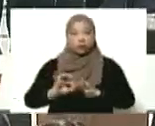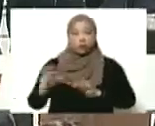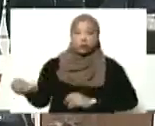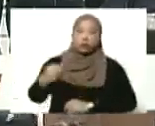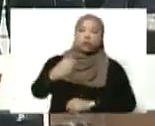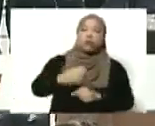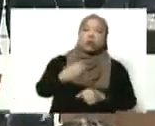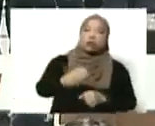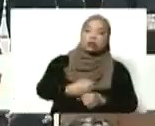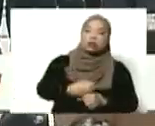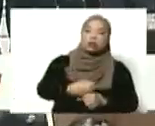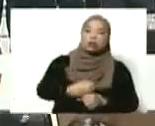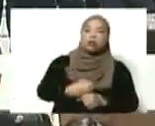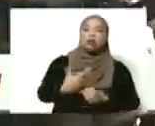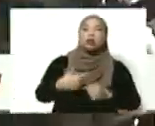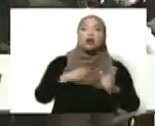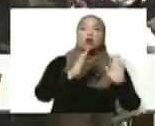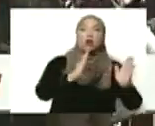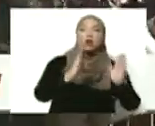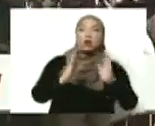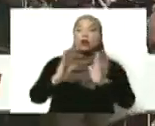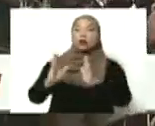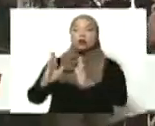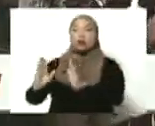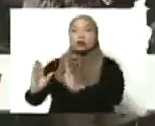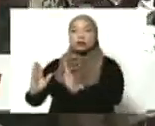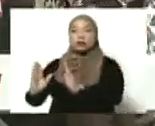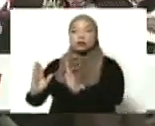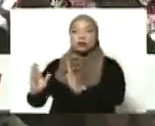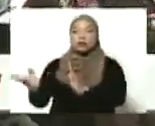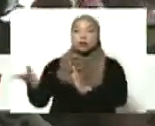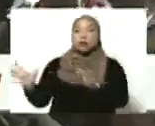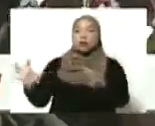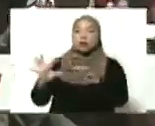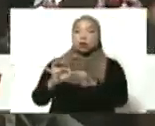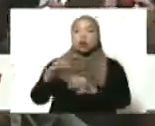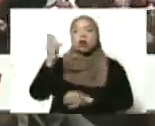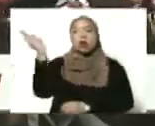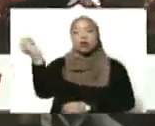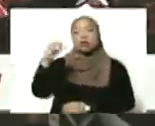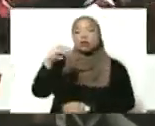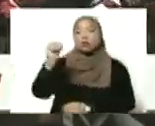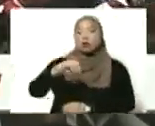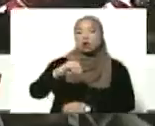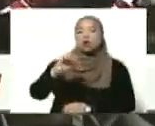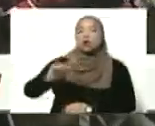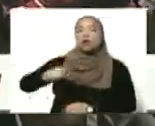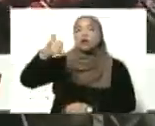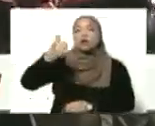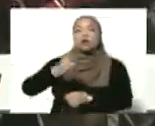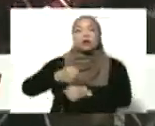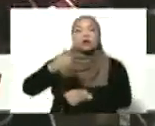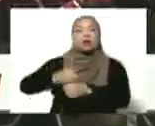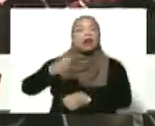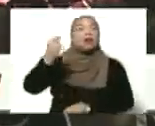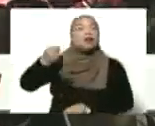Sumar. Organizar. Unir. Sumar. No es un lema, es una tarea, son